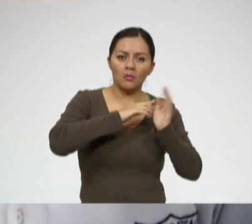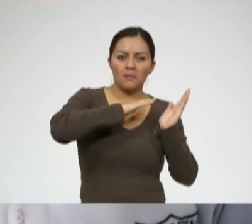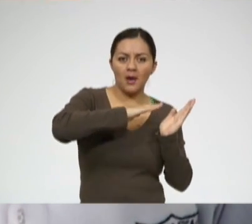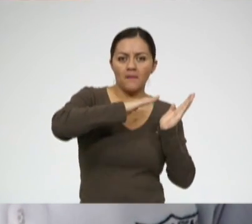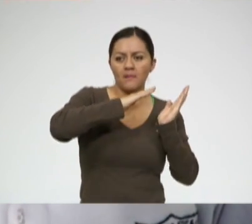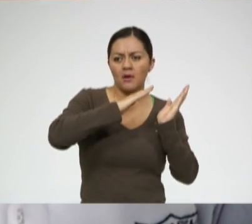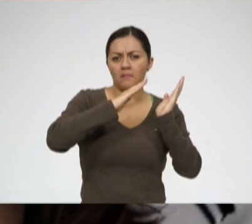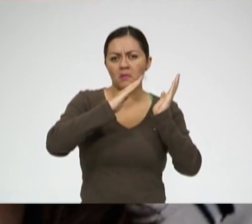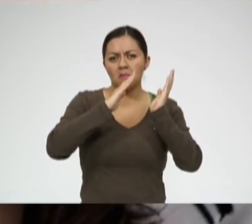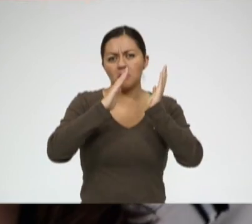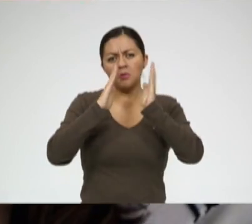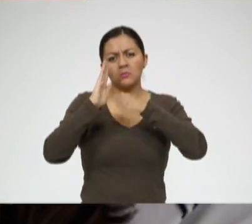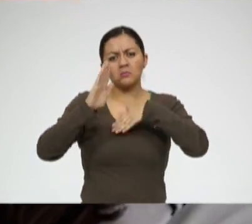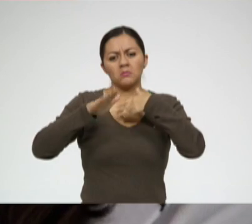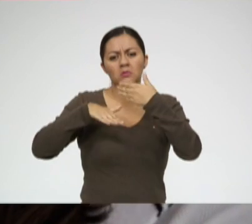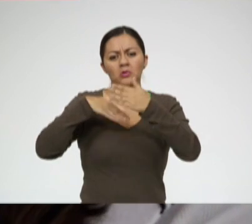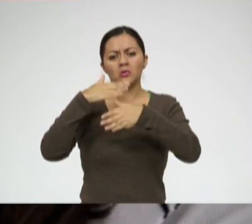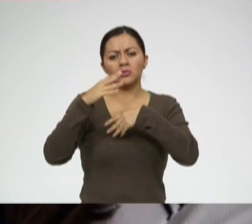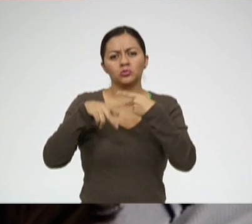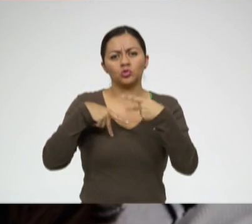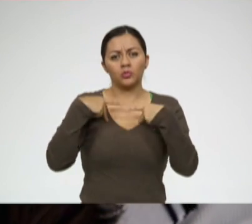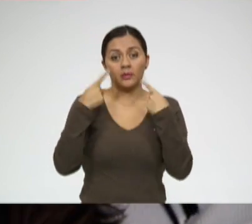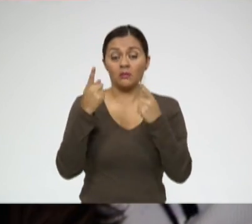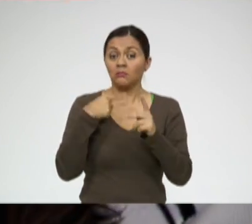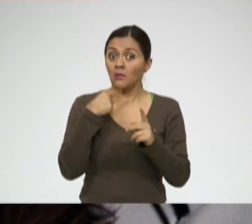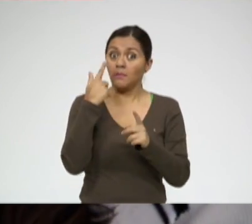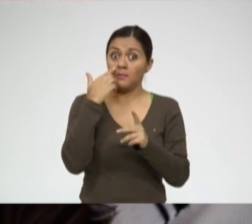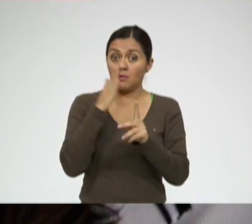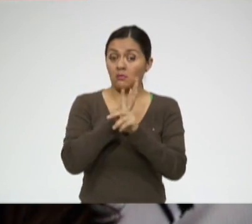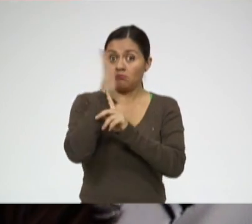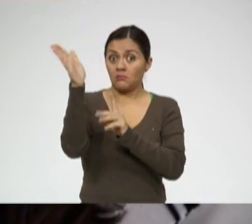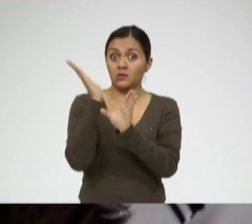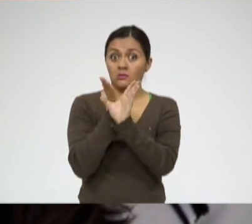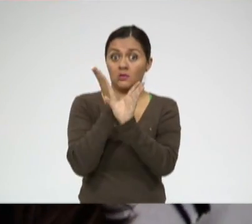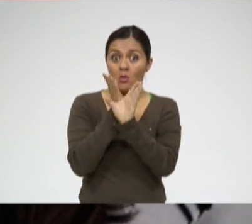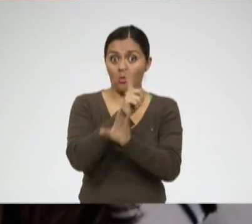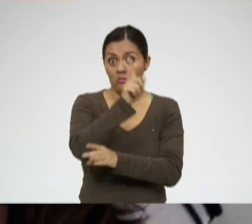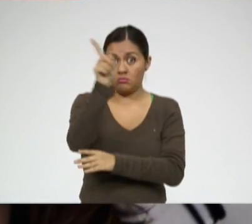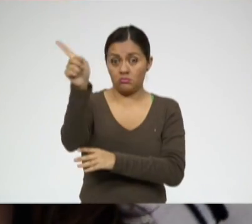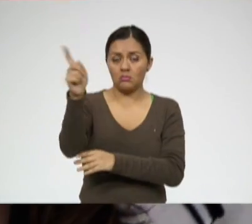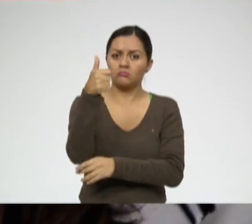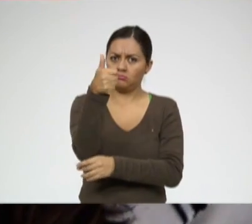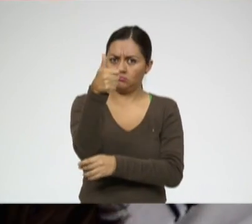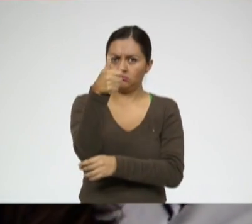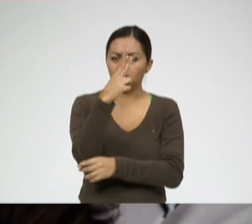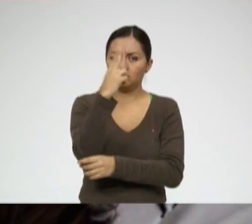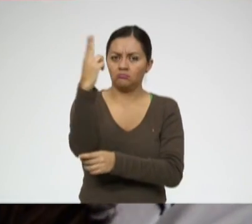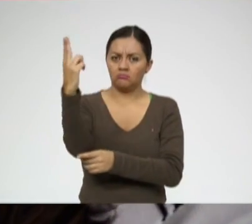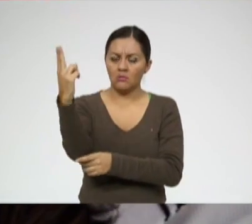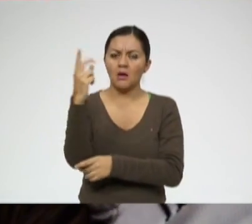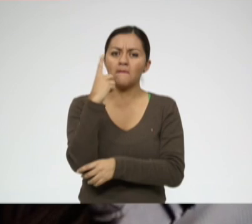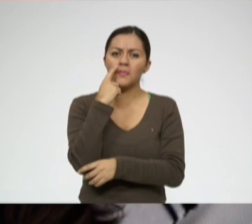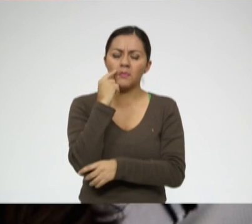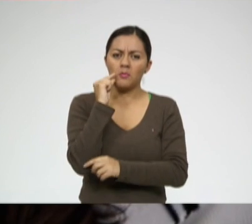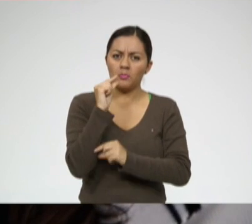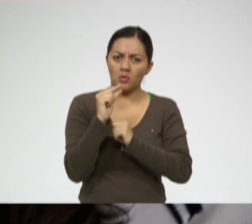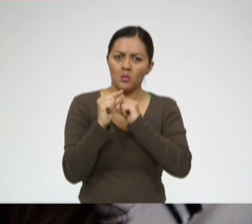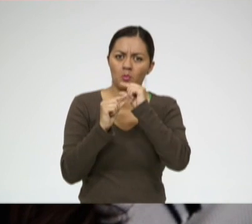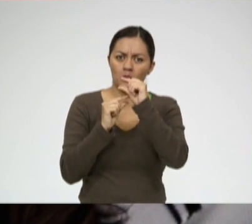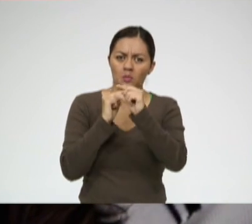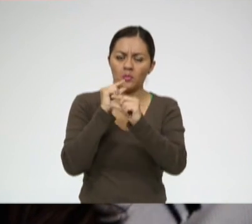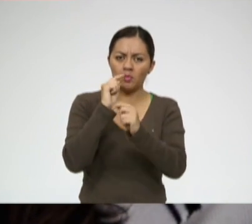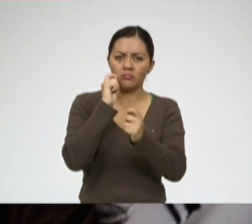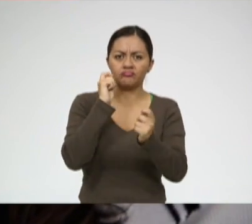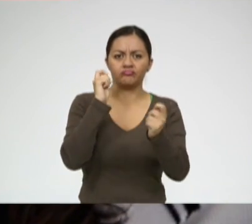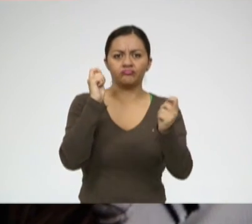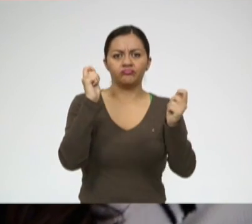las cosas. Nos fuimos a terapias psicológicas, porque es bueno eso. Y poco a poco mi papá ha ido